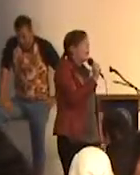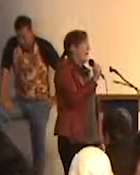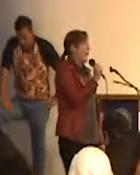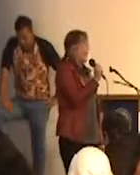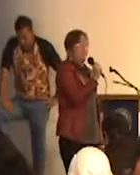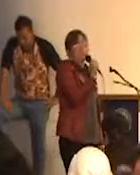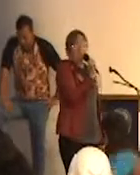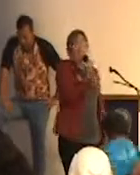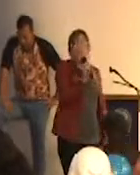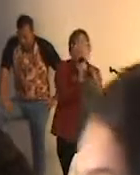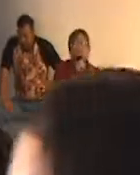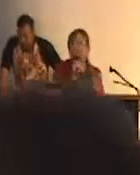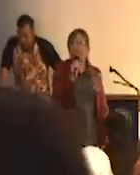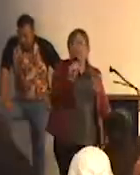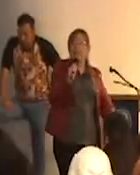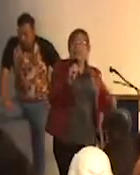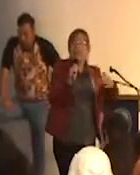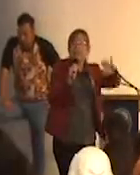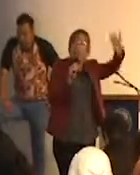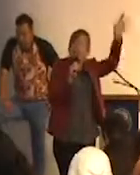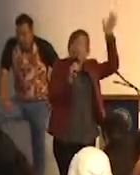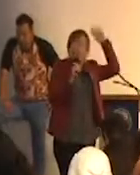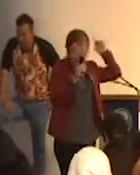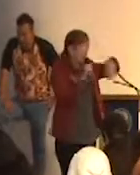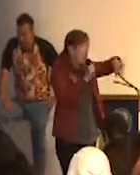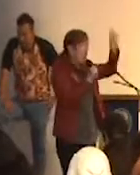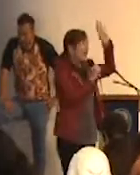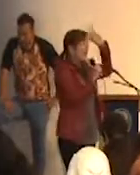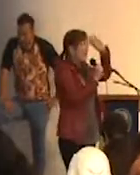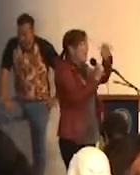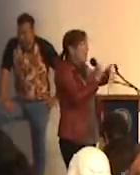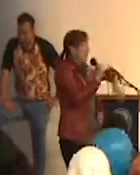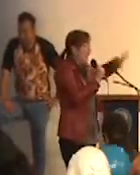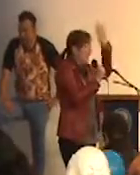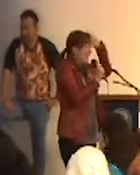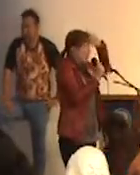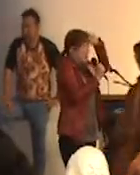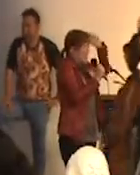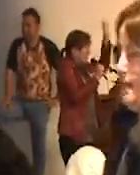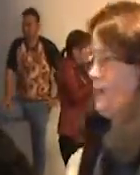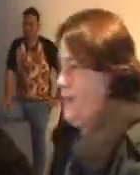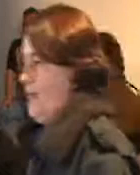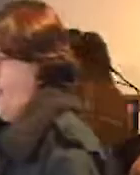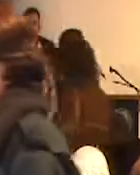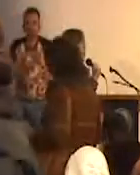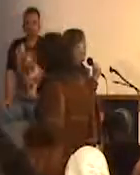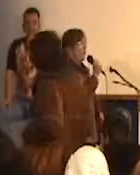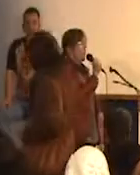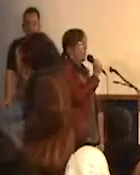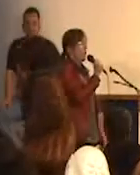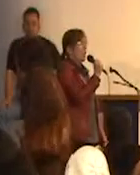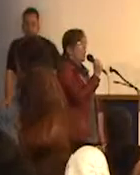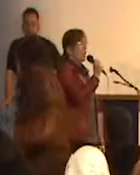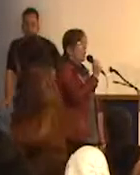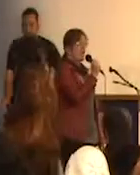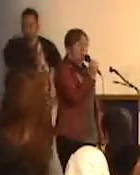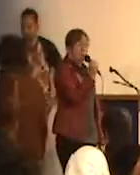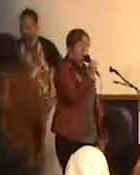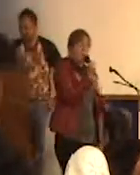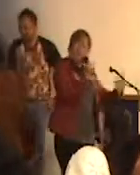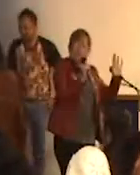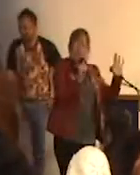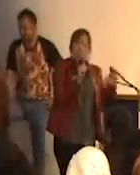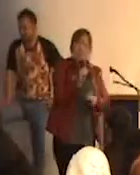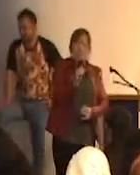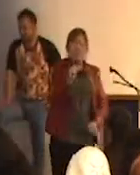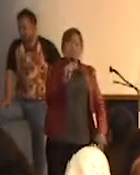Si tengo, no sé, algo que no me gusta a mí, me lo voy a aceptar y lo voy a querer como es y ya. No me voy a